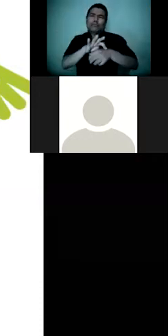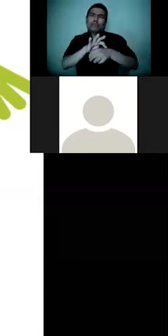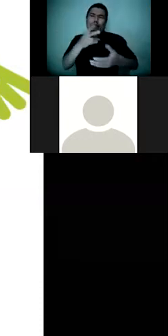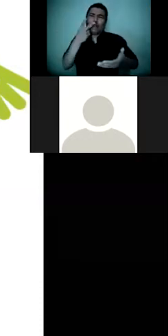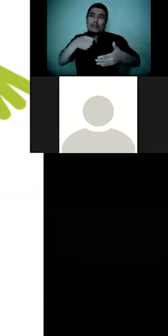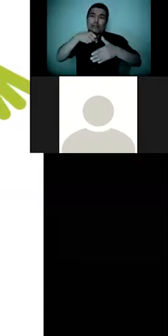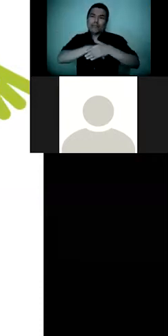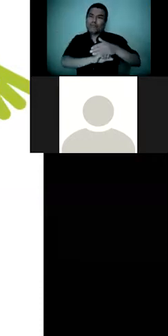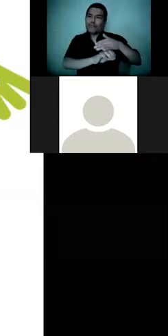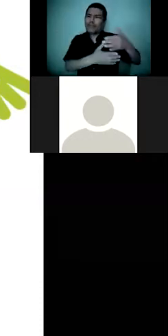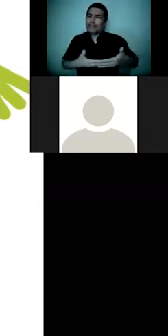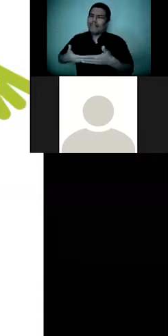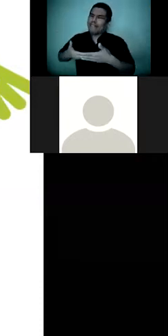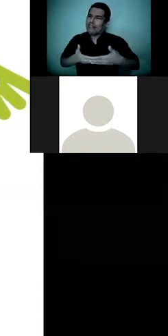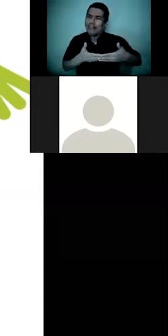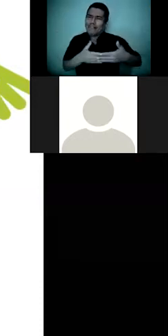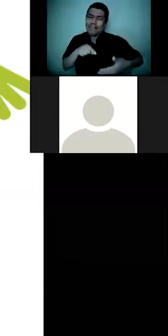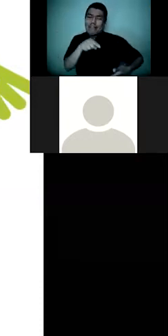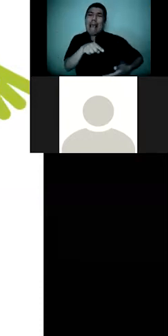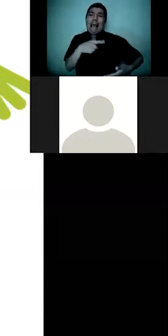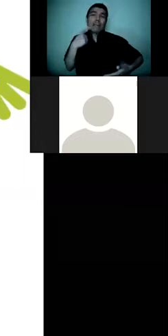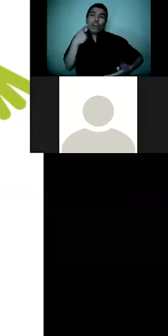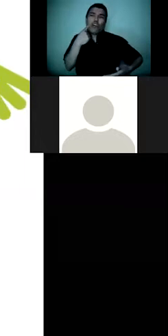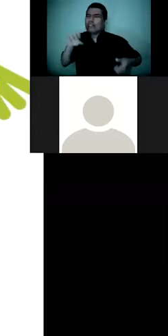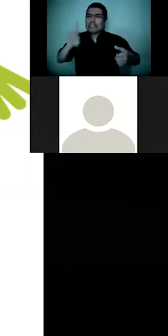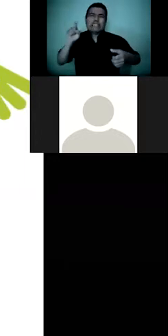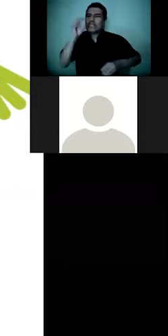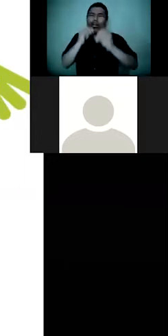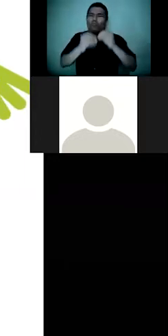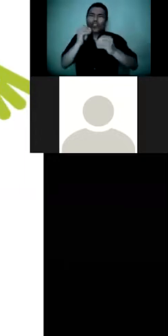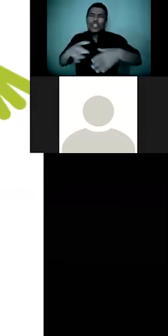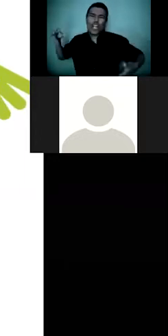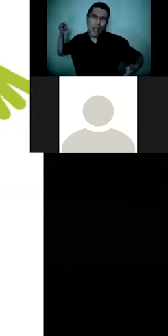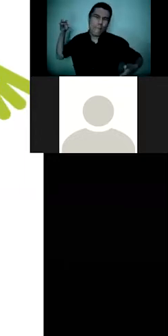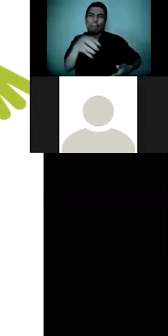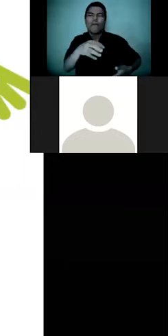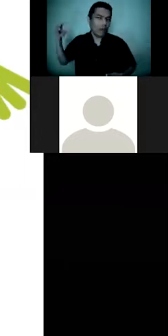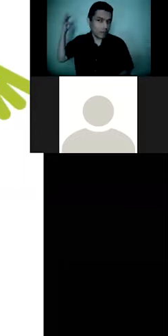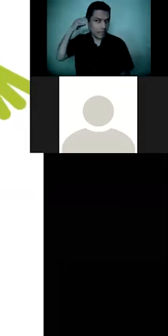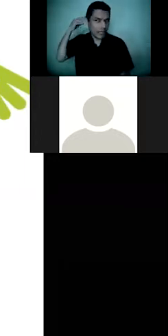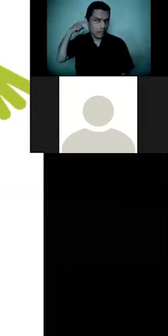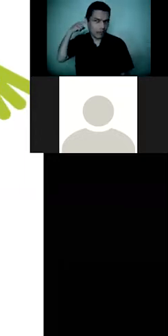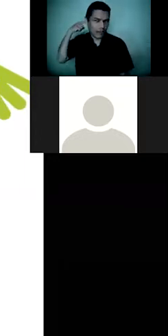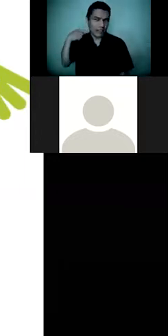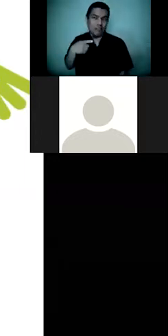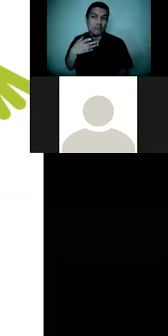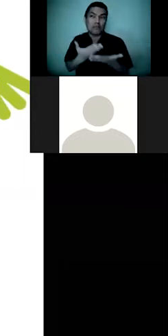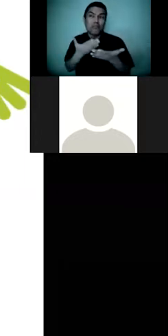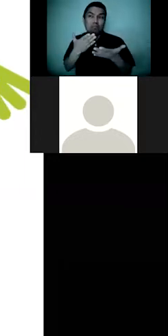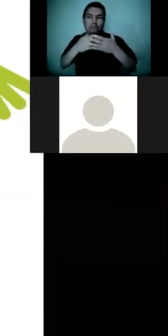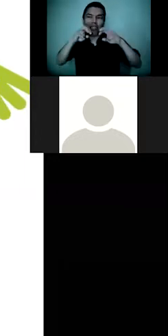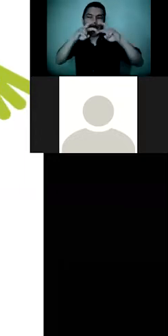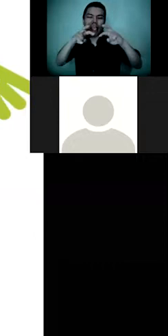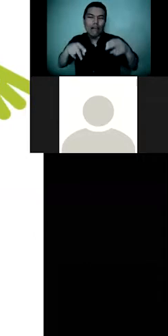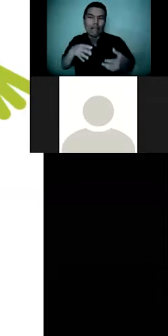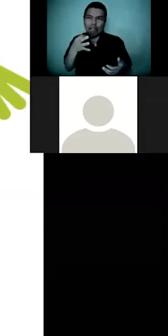es. Muchos doctores, cuando nacen los bebés sordos, lo que dicen es, vamos a necesitar